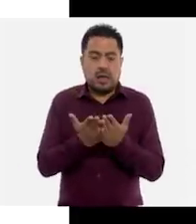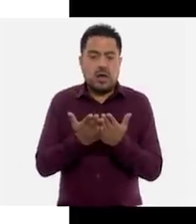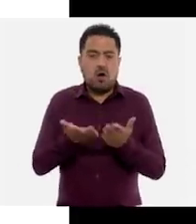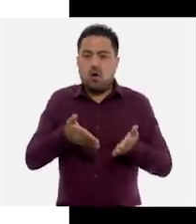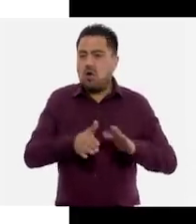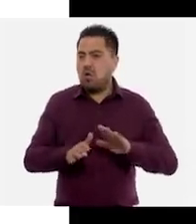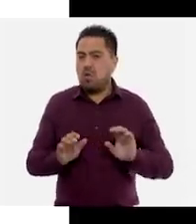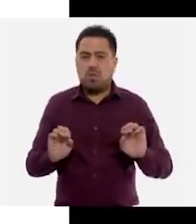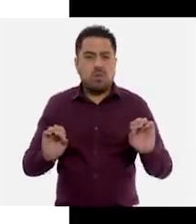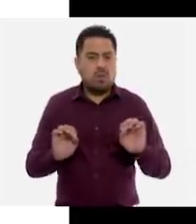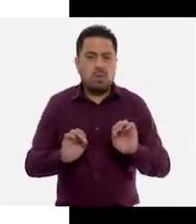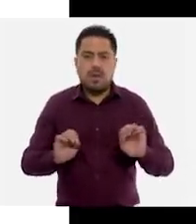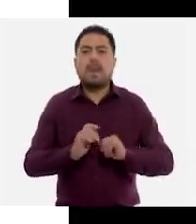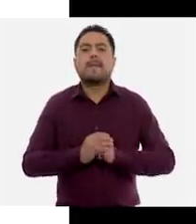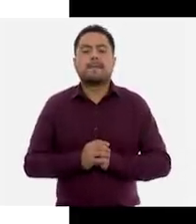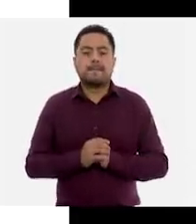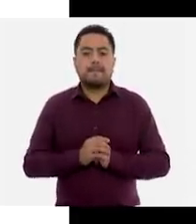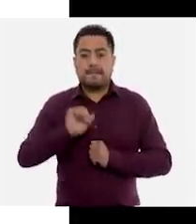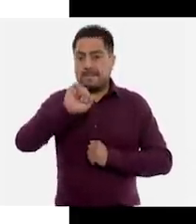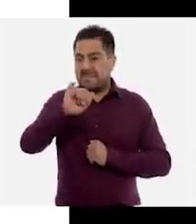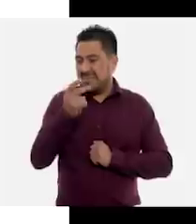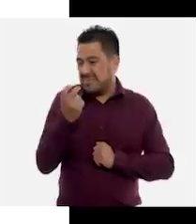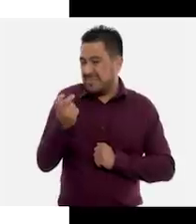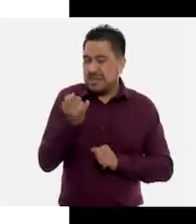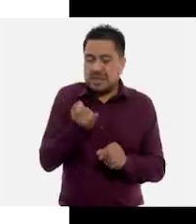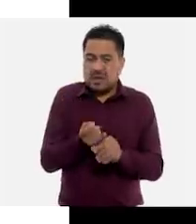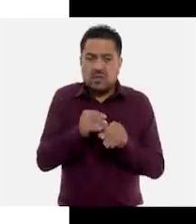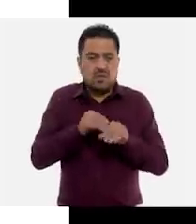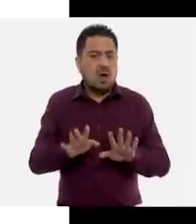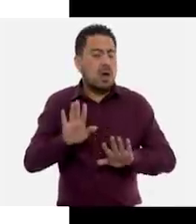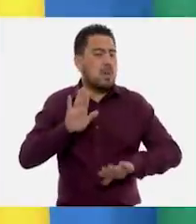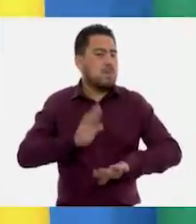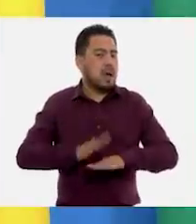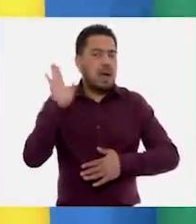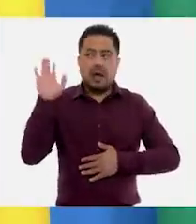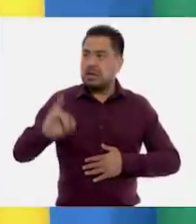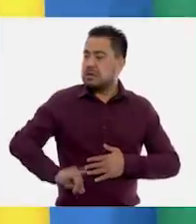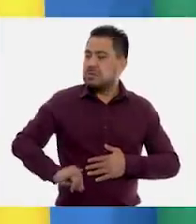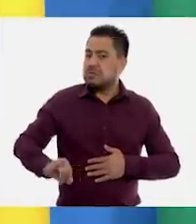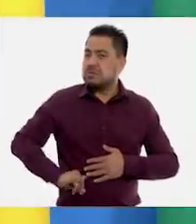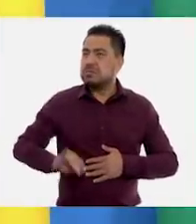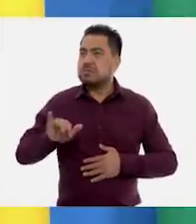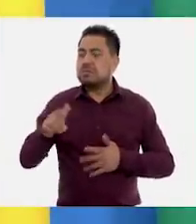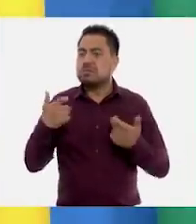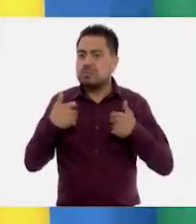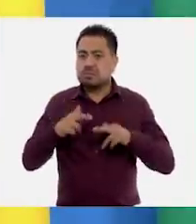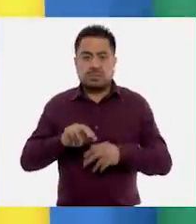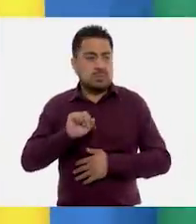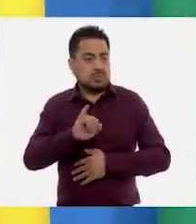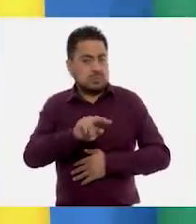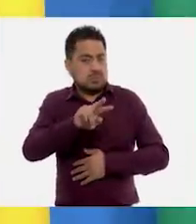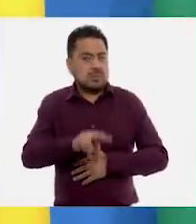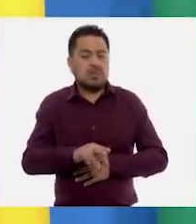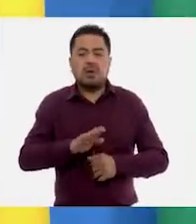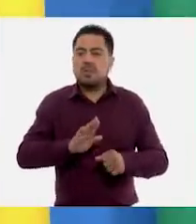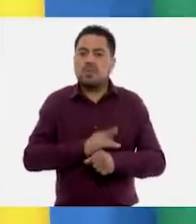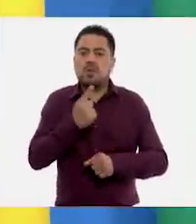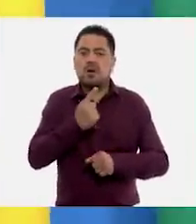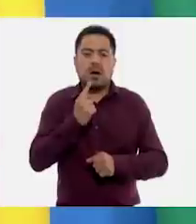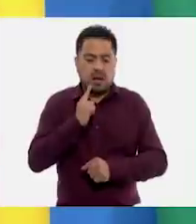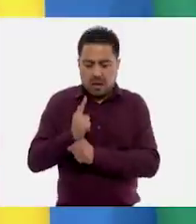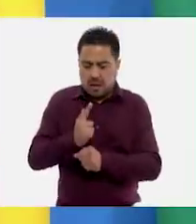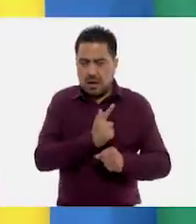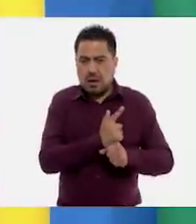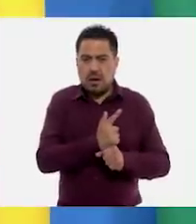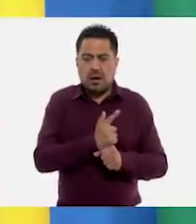empacar. Esto es un dato muy interesante, maestra. Sí, ¿verdad? Porque entonces ya vimos